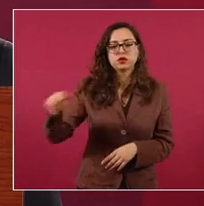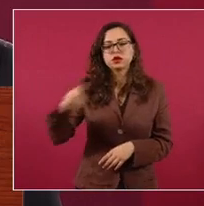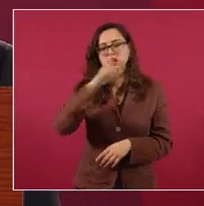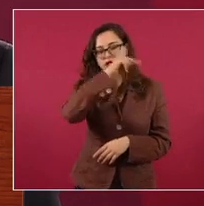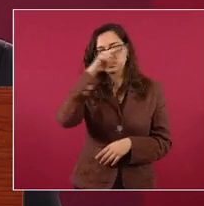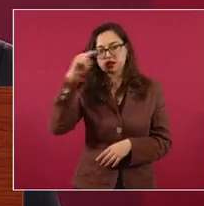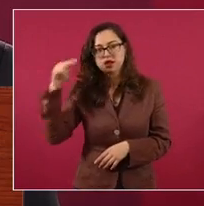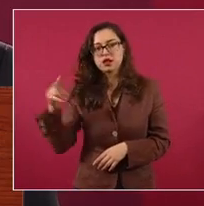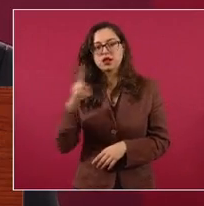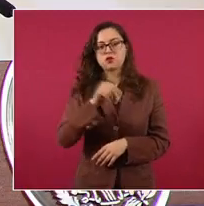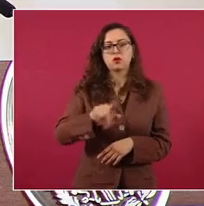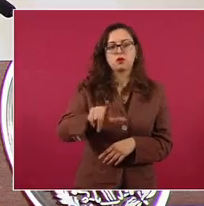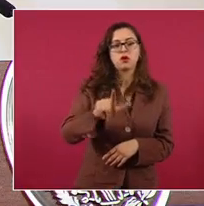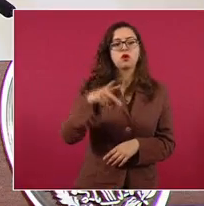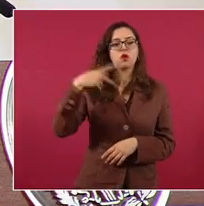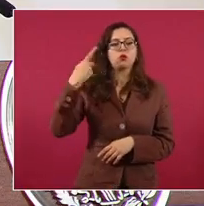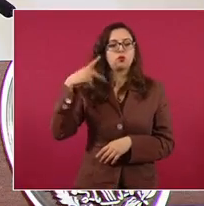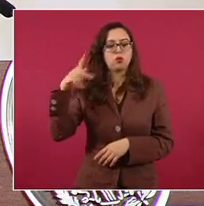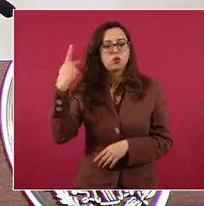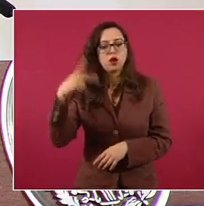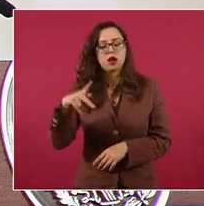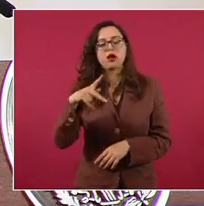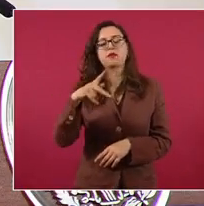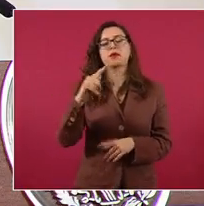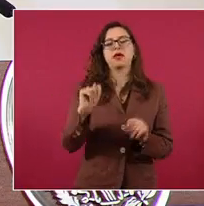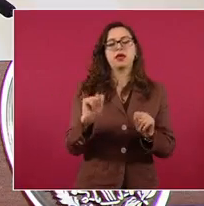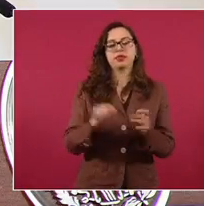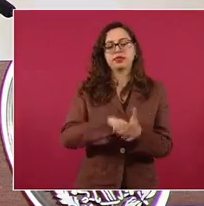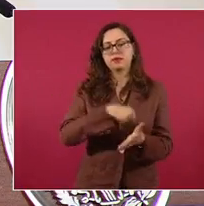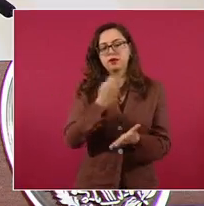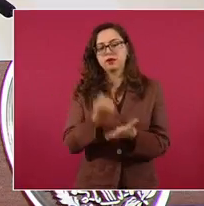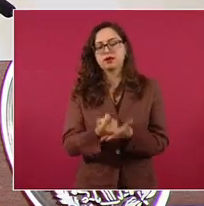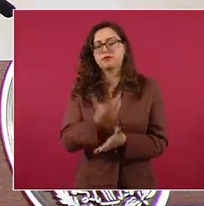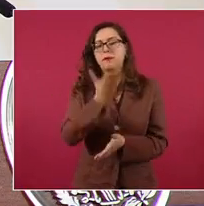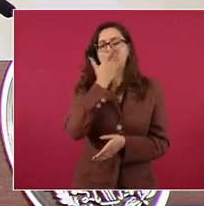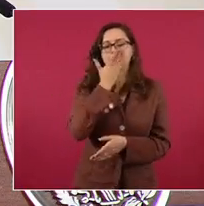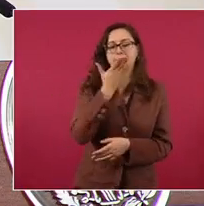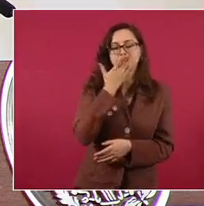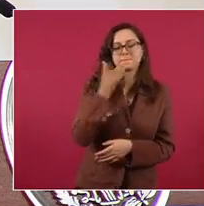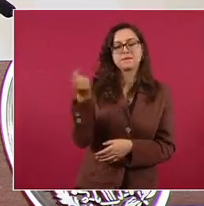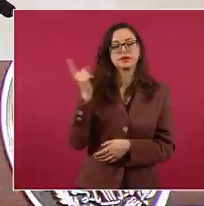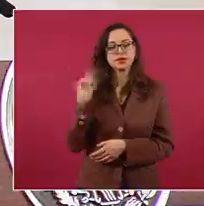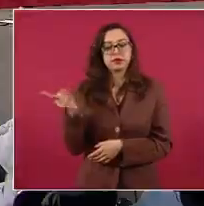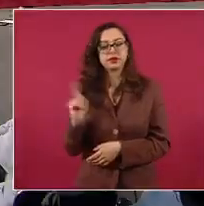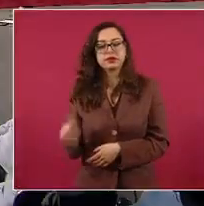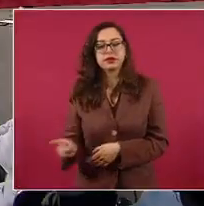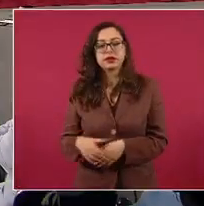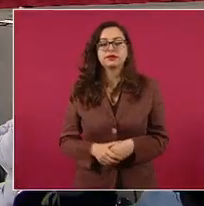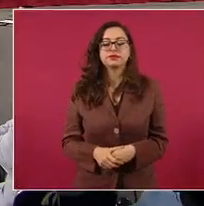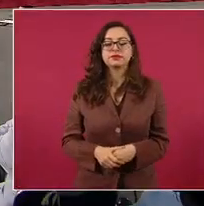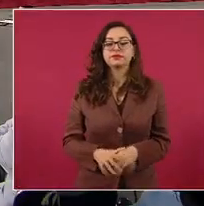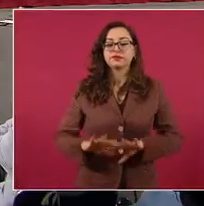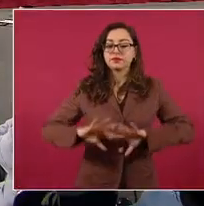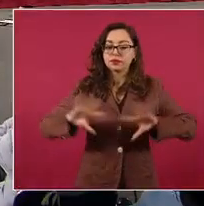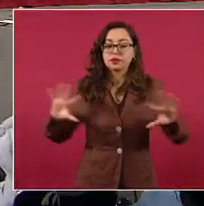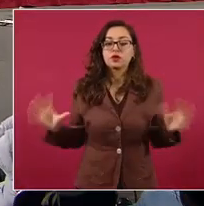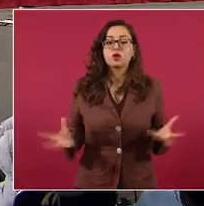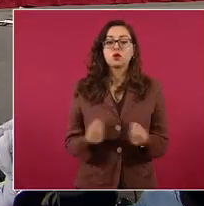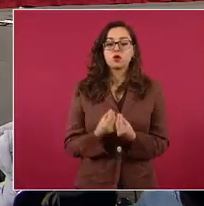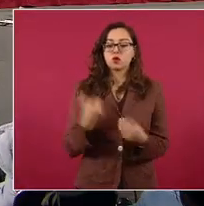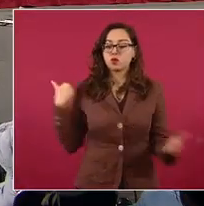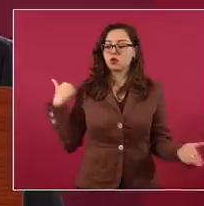Puebla, Sinaloa, Sonora, Tamaulipas y Zacatecas. En total, ya se han